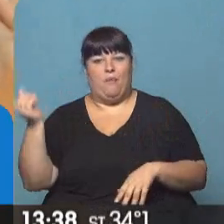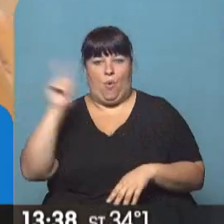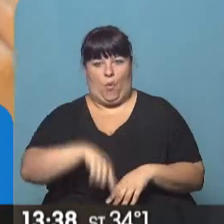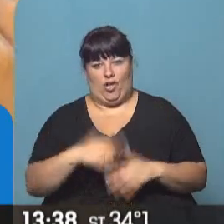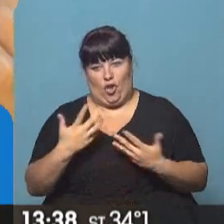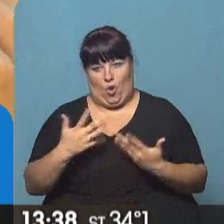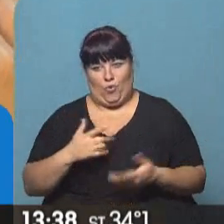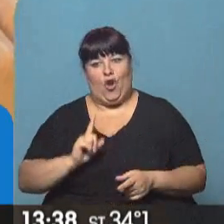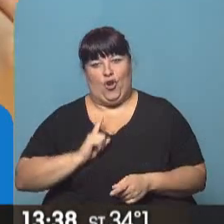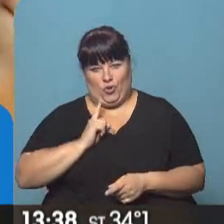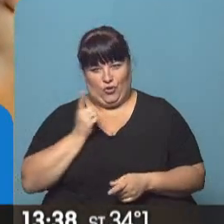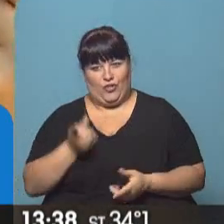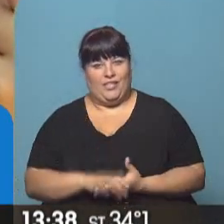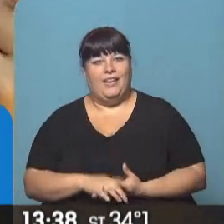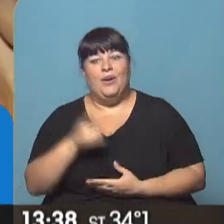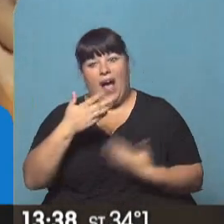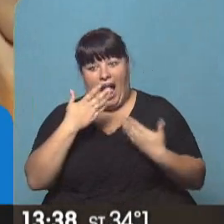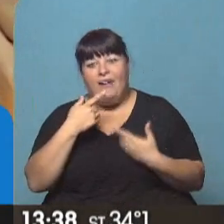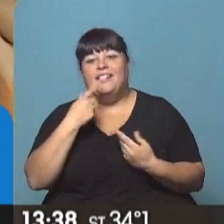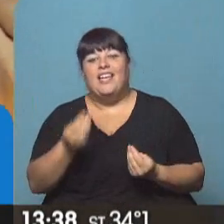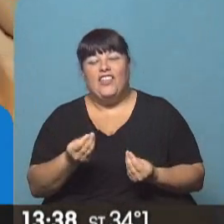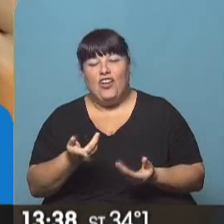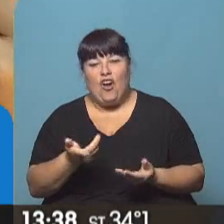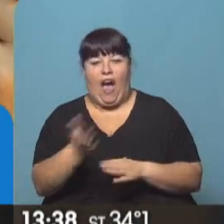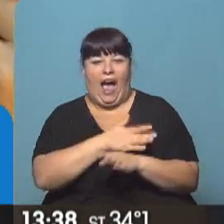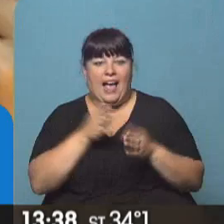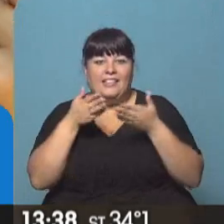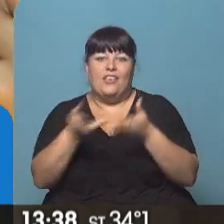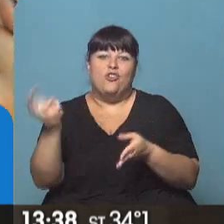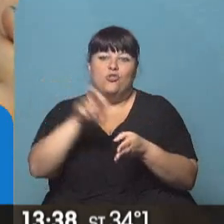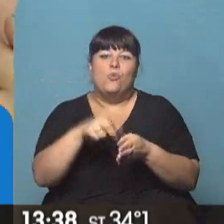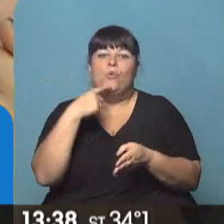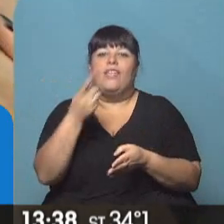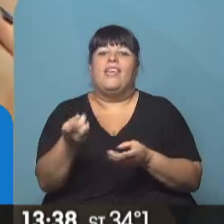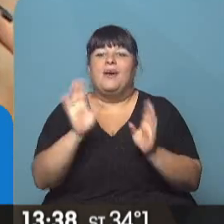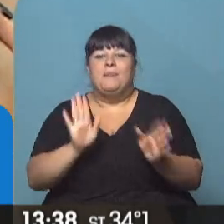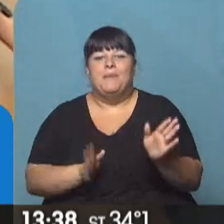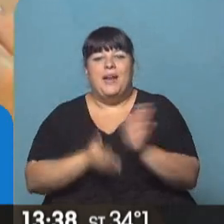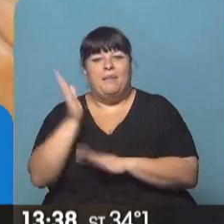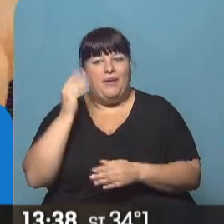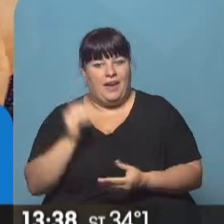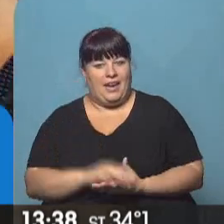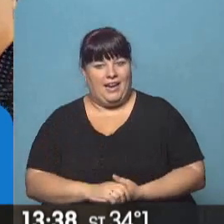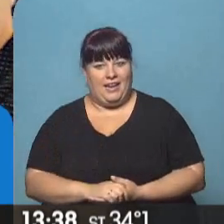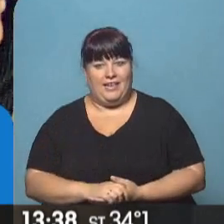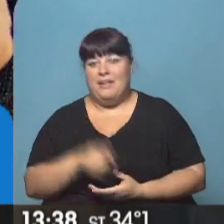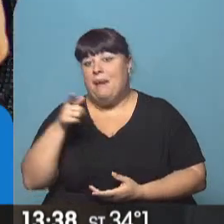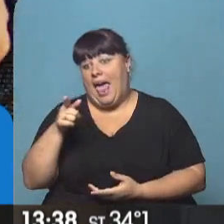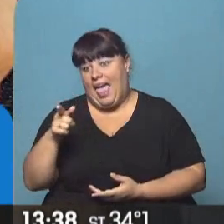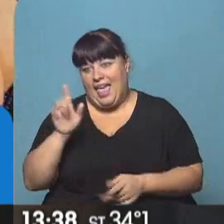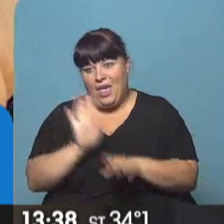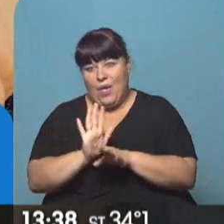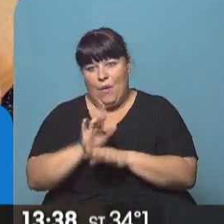vuelta, por supuesto, muy orgullosas. Por lo que hablaste con él, ¿qué decía antes de embarcar o antes de prepararse para la misión? No, y él, para él esto